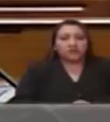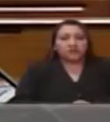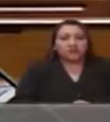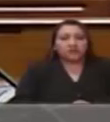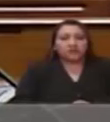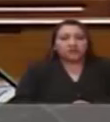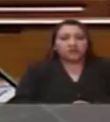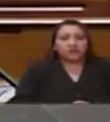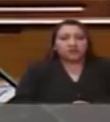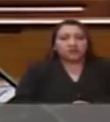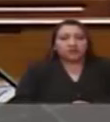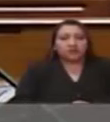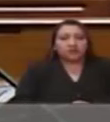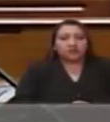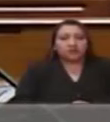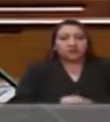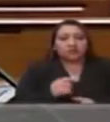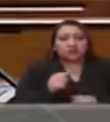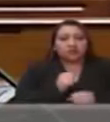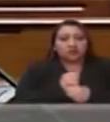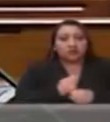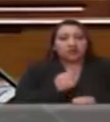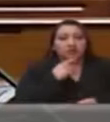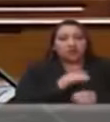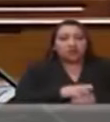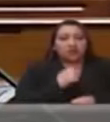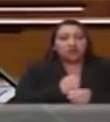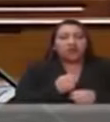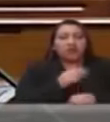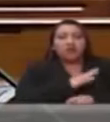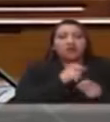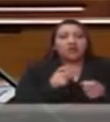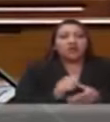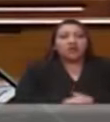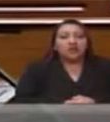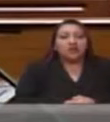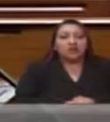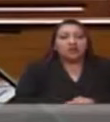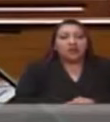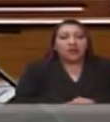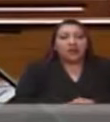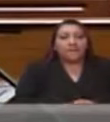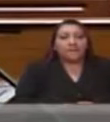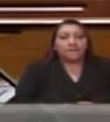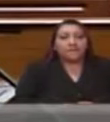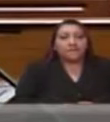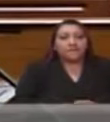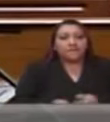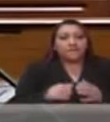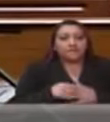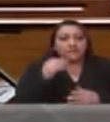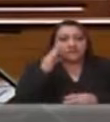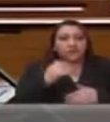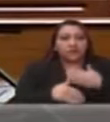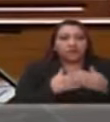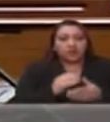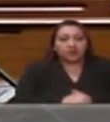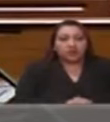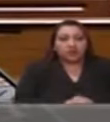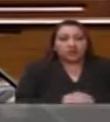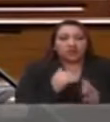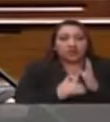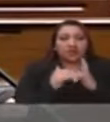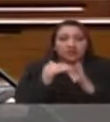Asimismo, la presente gestión cumplirá un rol fiscalizador y vigilante de los futuros procesos